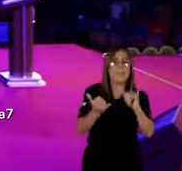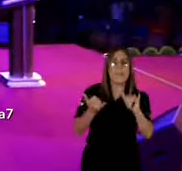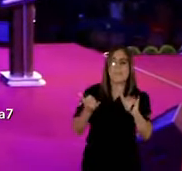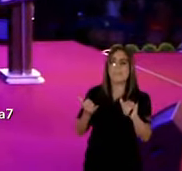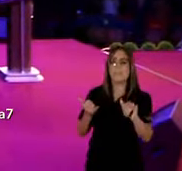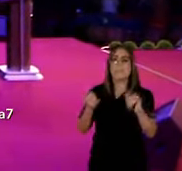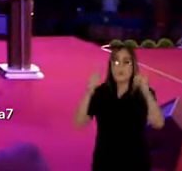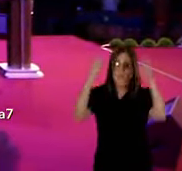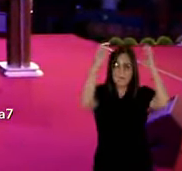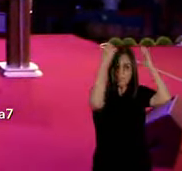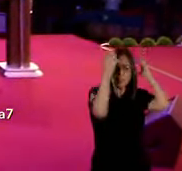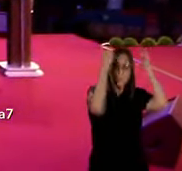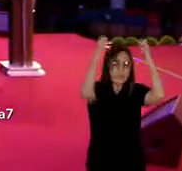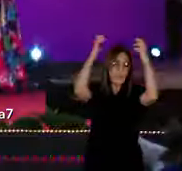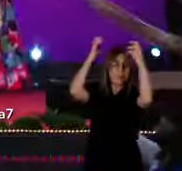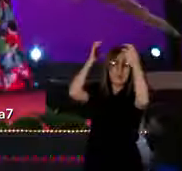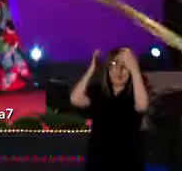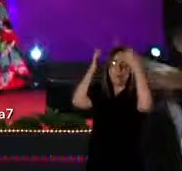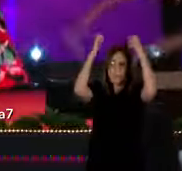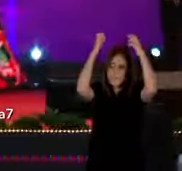Con una